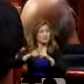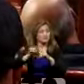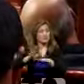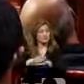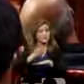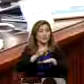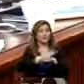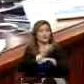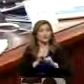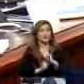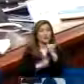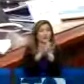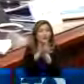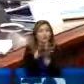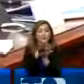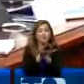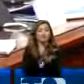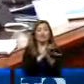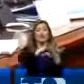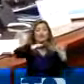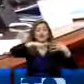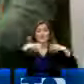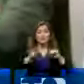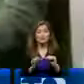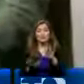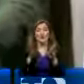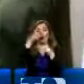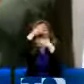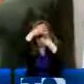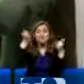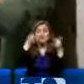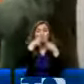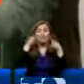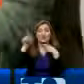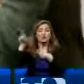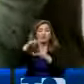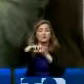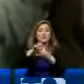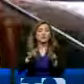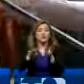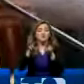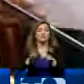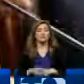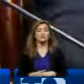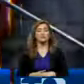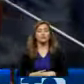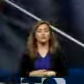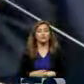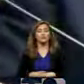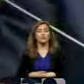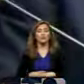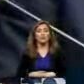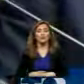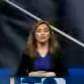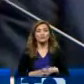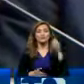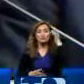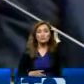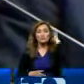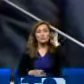convocado. Él propuso un proyecto de resolución por presunto fraude electoral en la provincia de Los Ríos. No podemos dejar